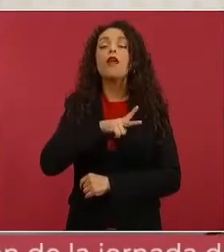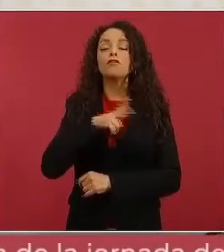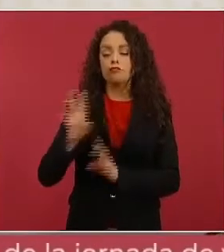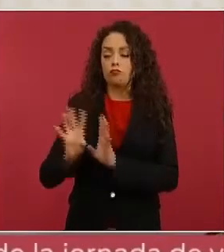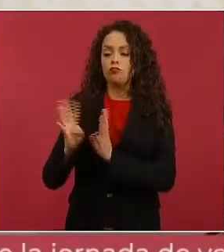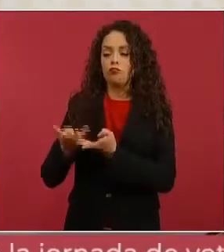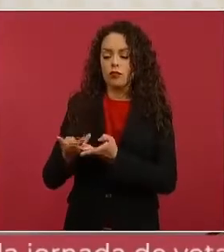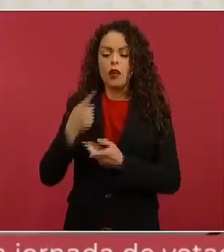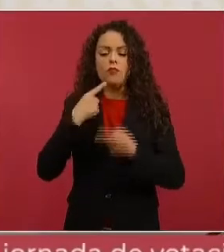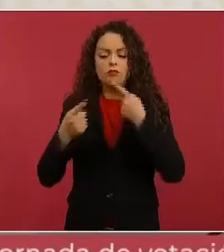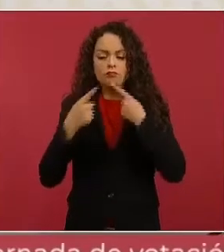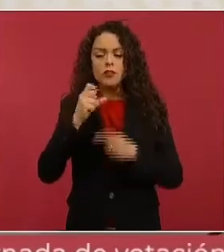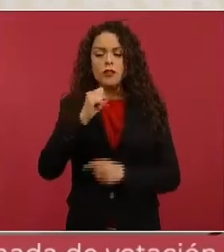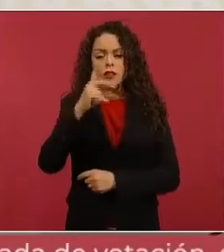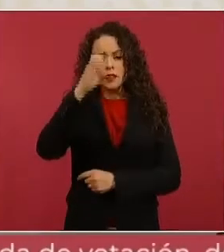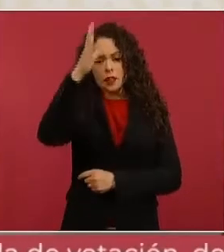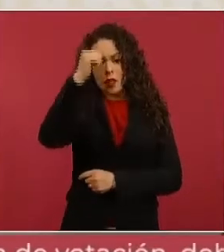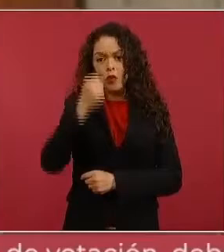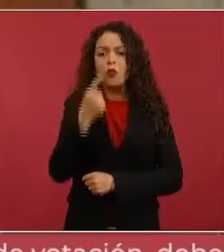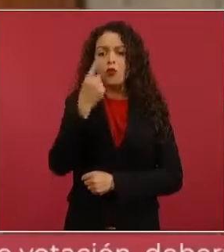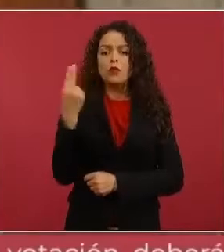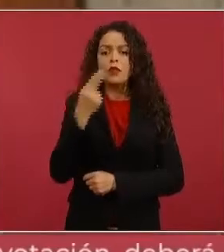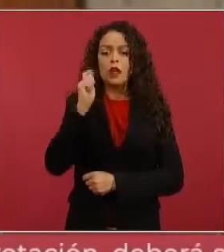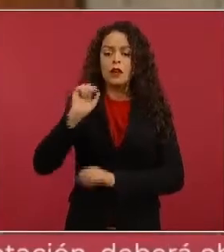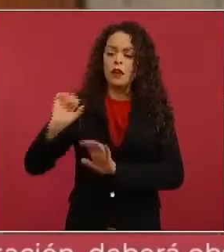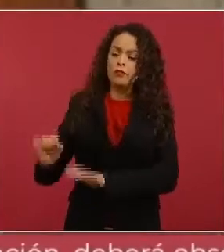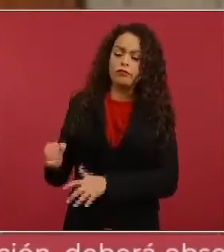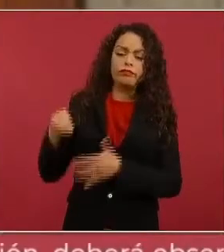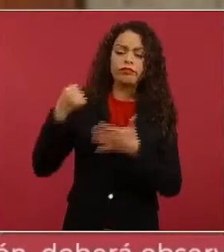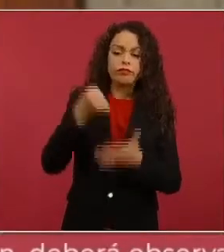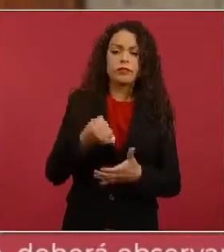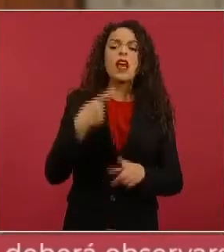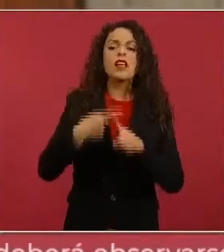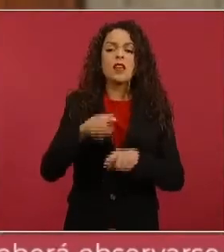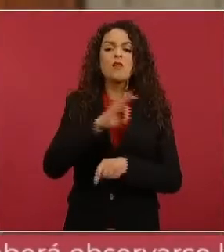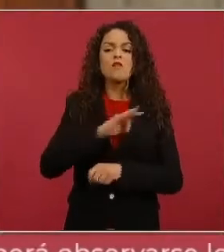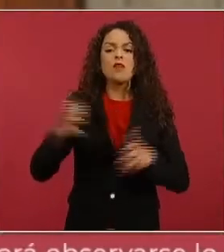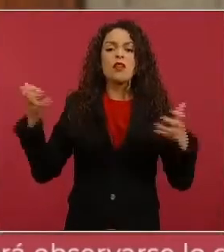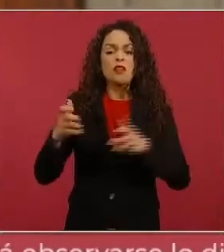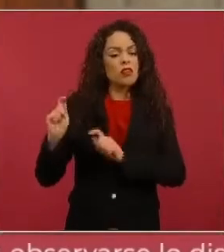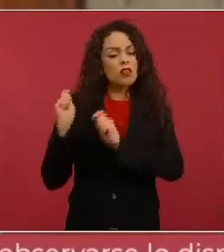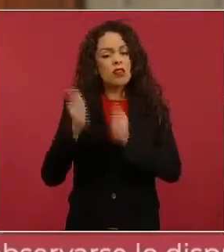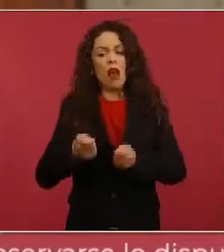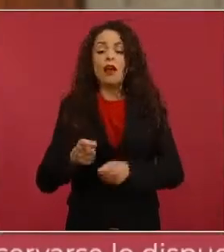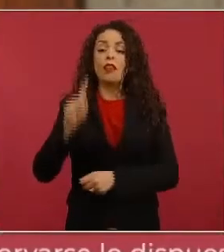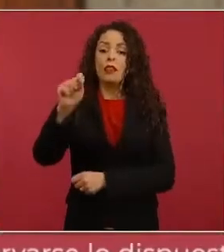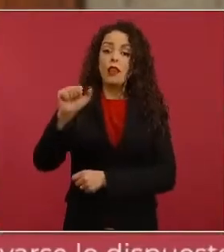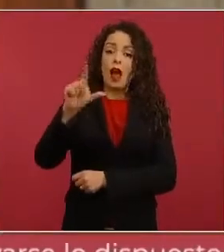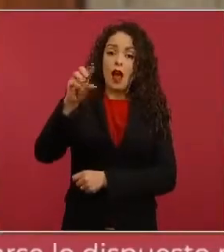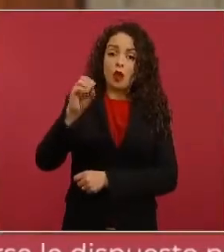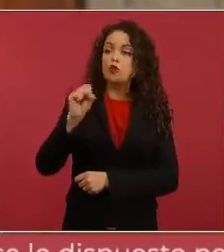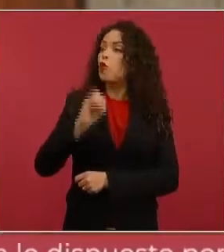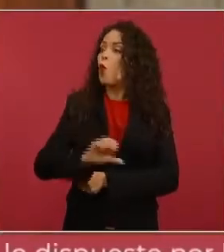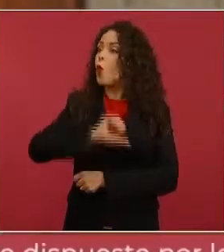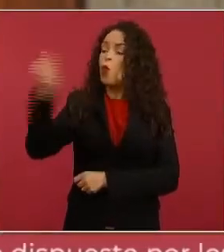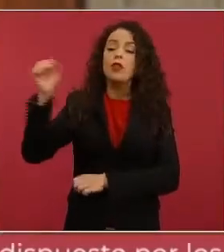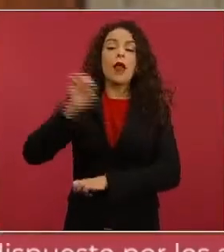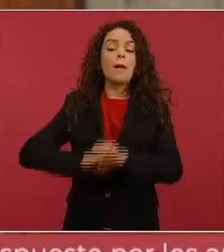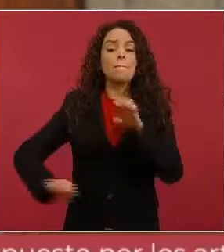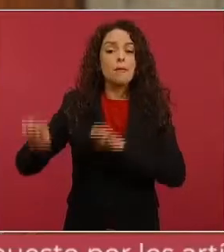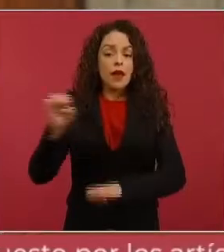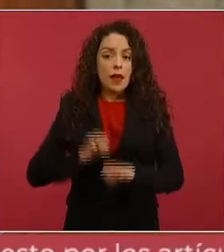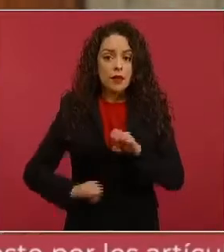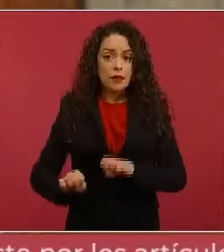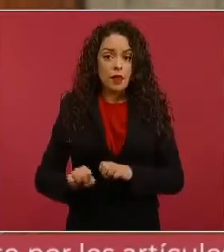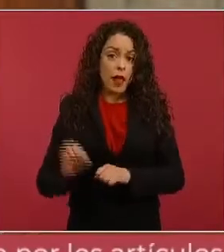se requiere inversión, la cual puede aportar Talos, otras empresas o algún fondo de inversión. En caso